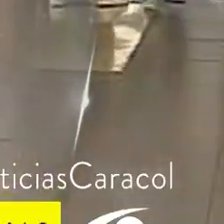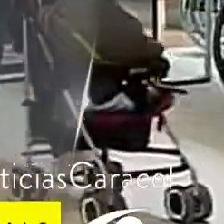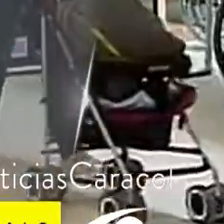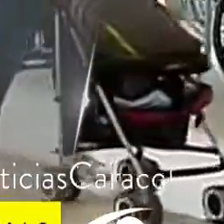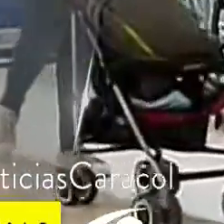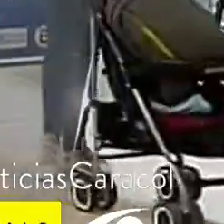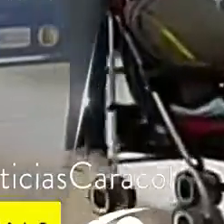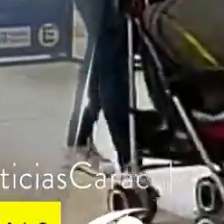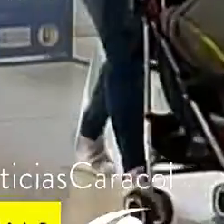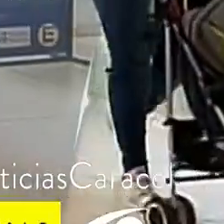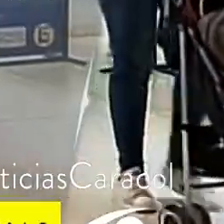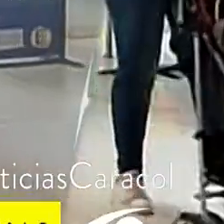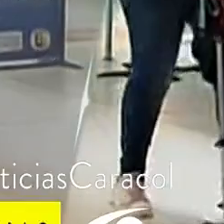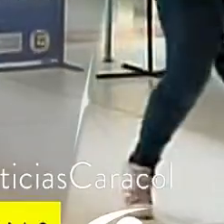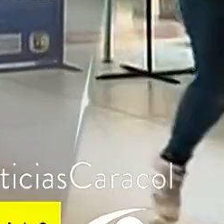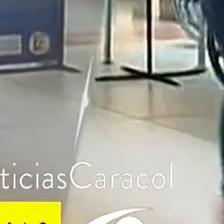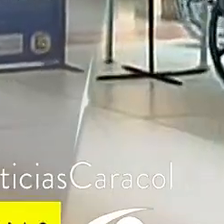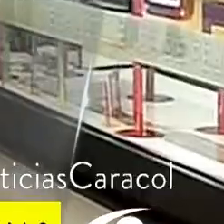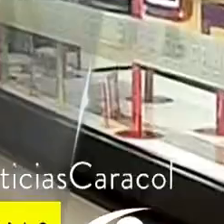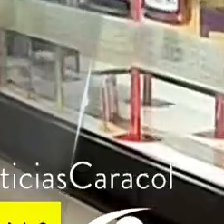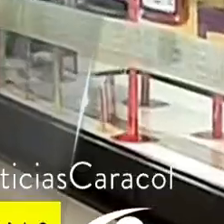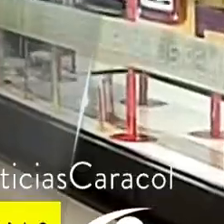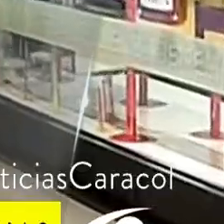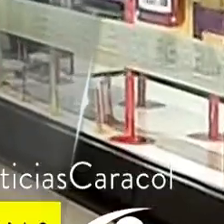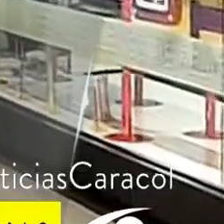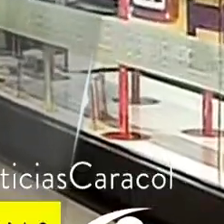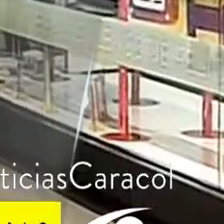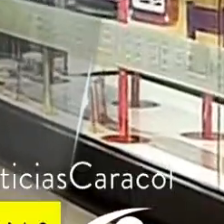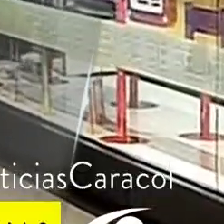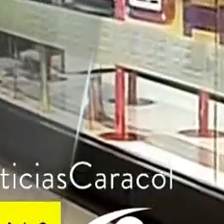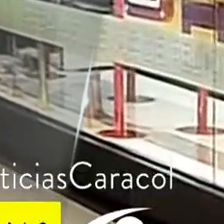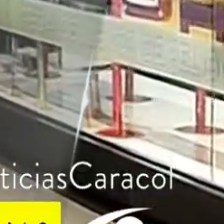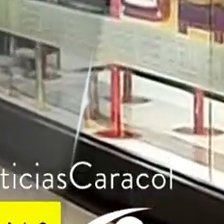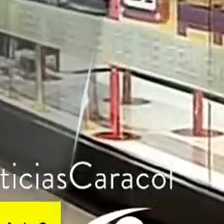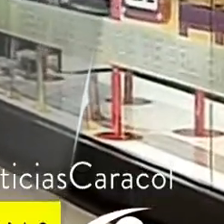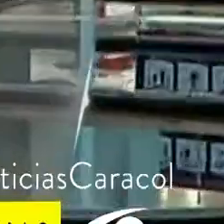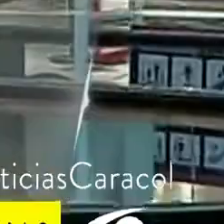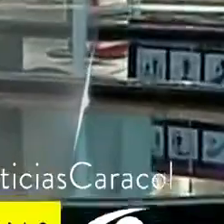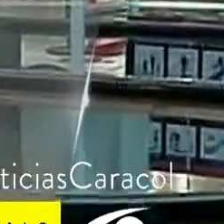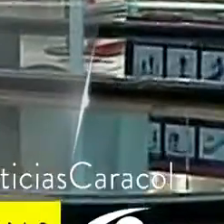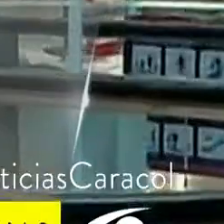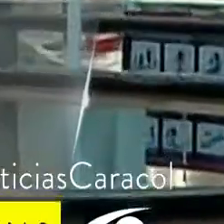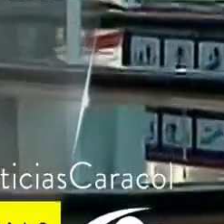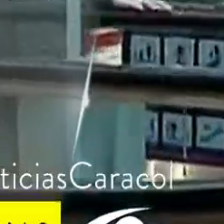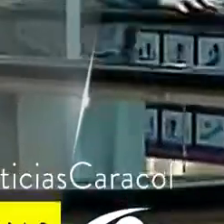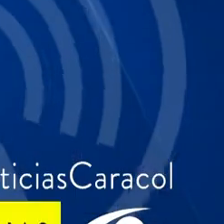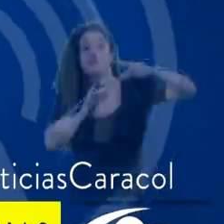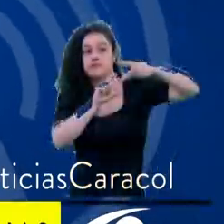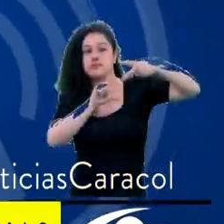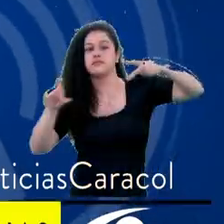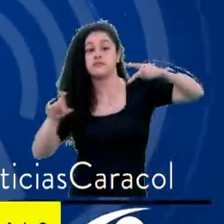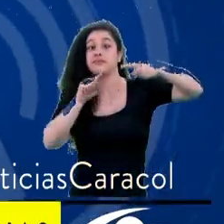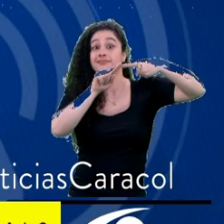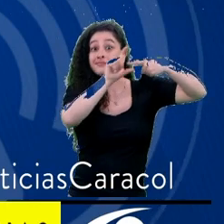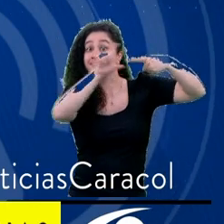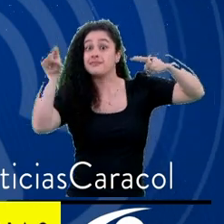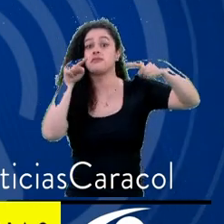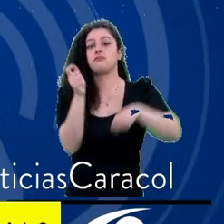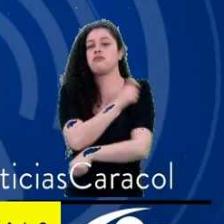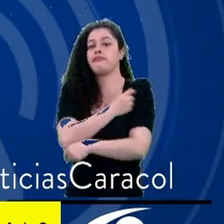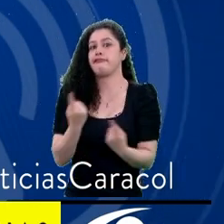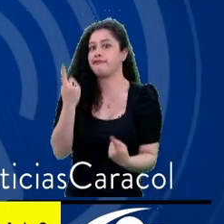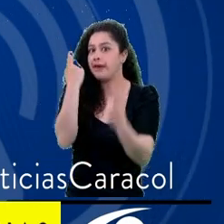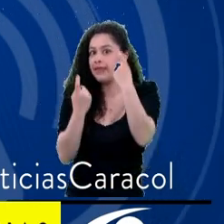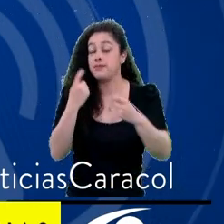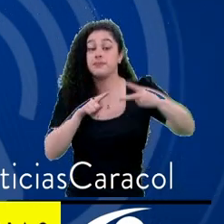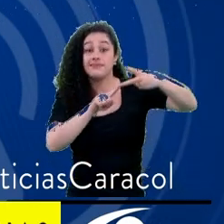1.294.000 personas mayores de 50 años no se han vacunado y 8 millones no han acudido por el refuerzo. Los mayores de 50 años,